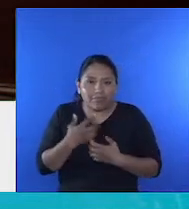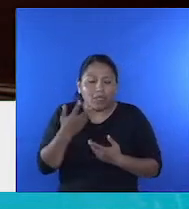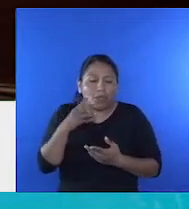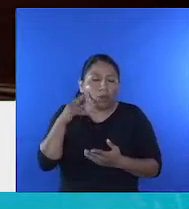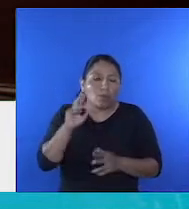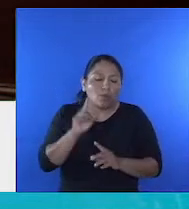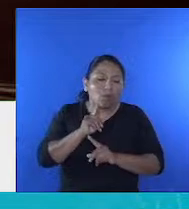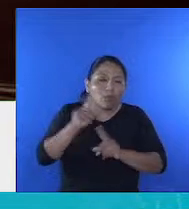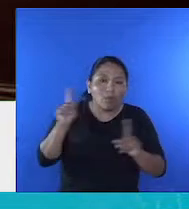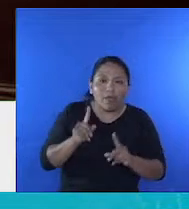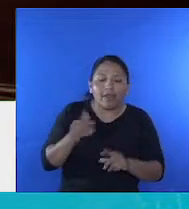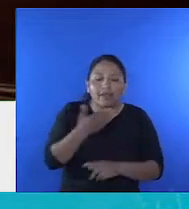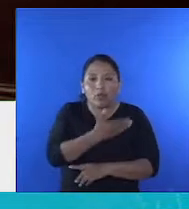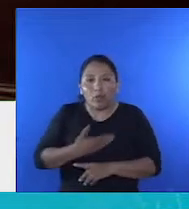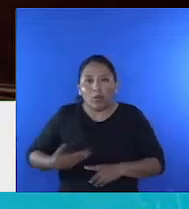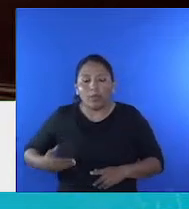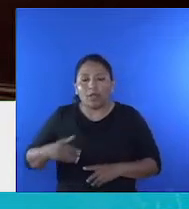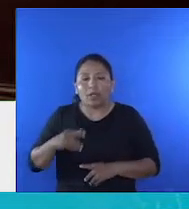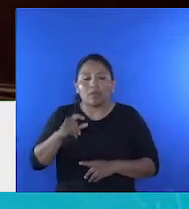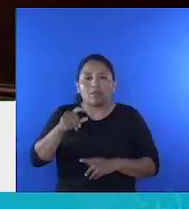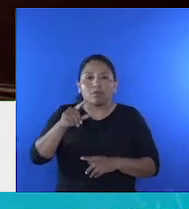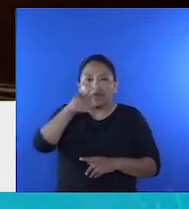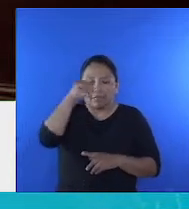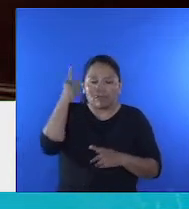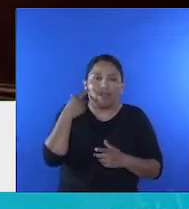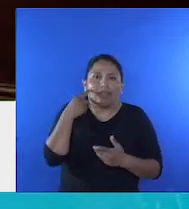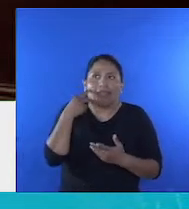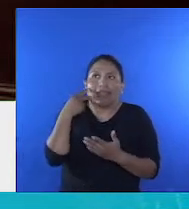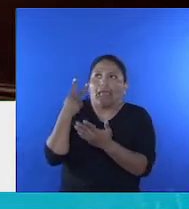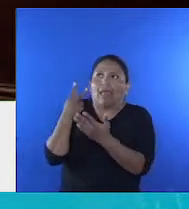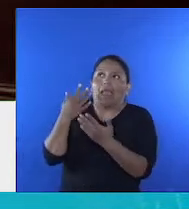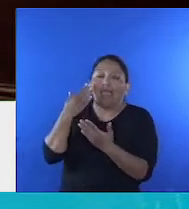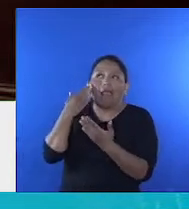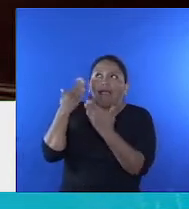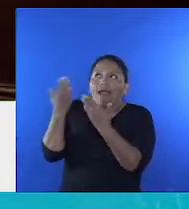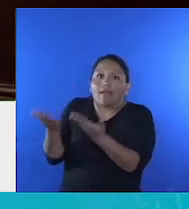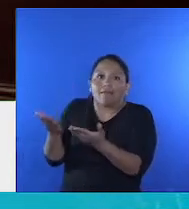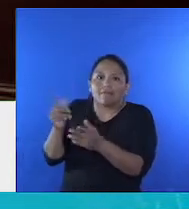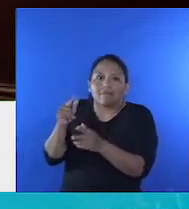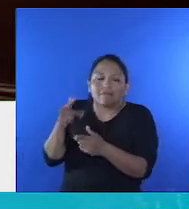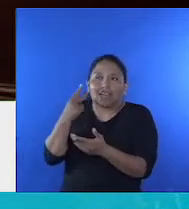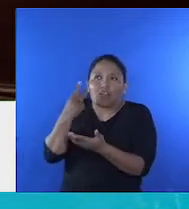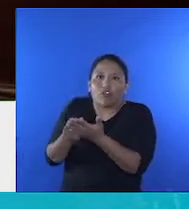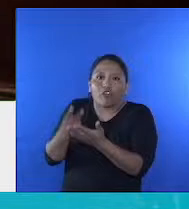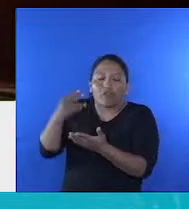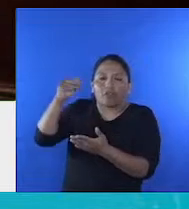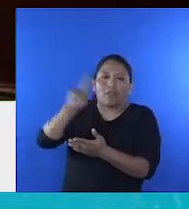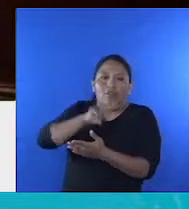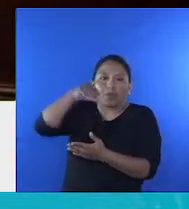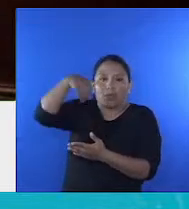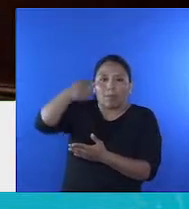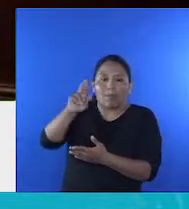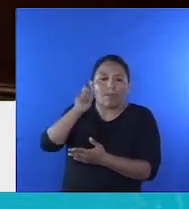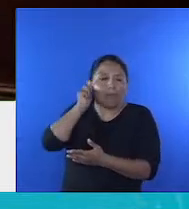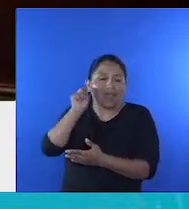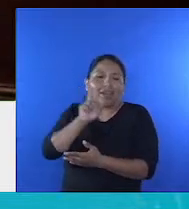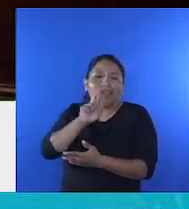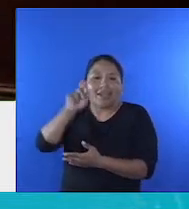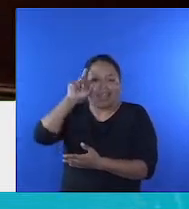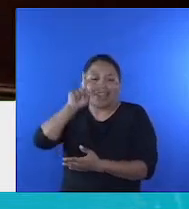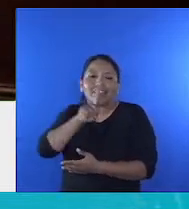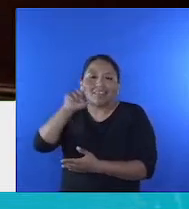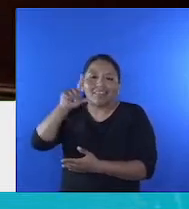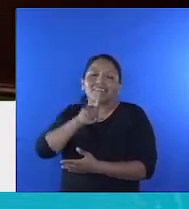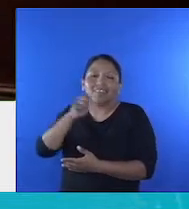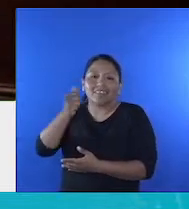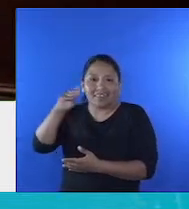tenemos un presidente, un gobierno nacional que admira a Margaret Thatcher. Y yo quisiera saber, y lo digo con total